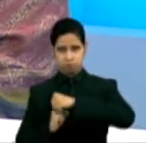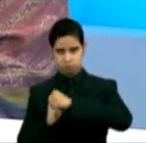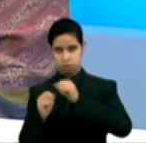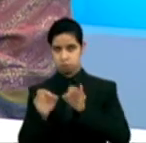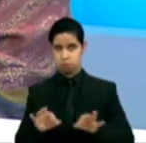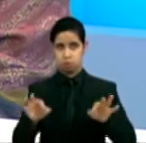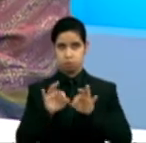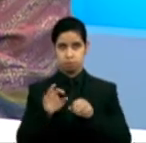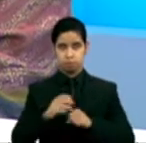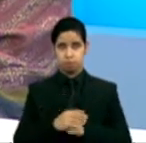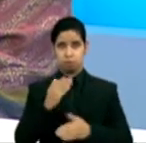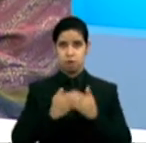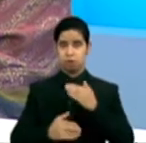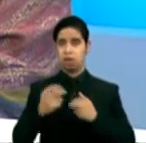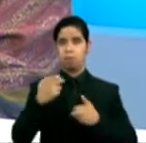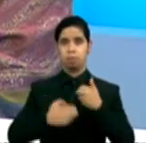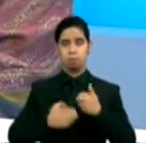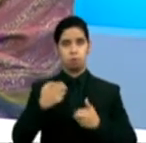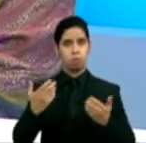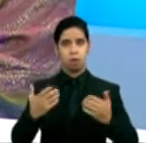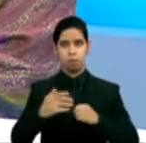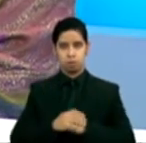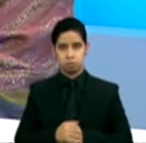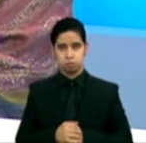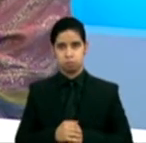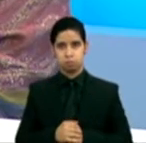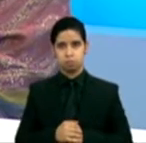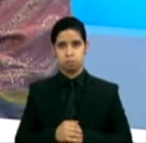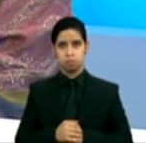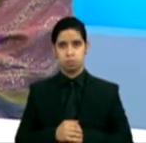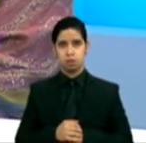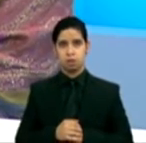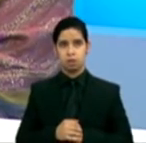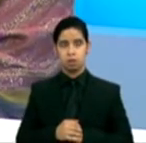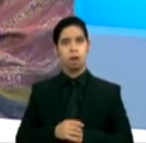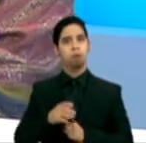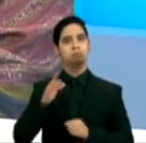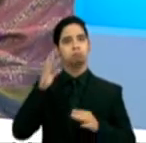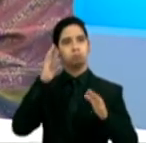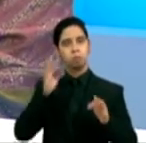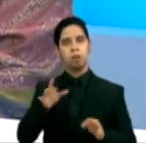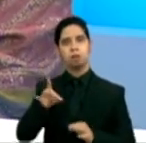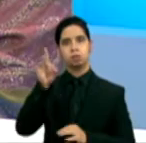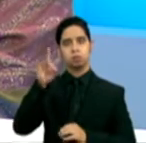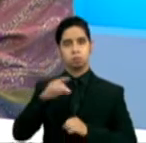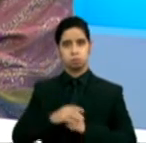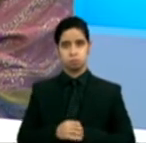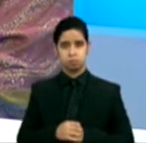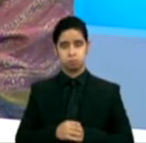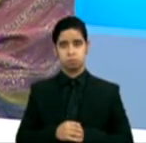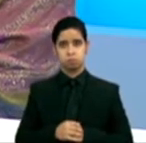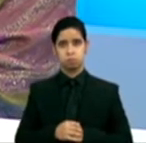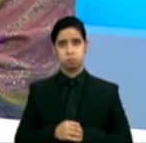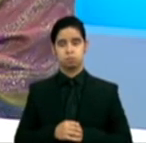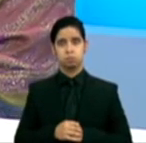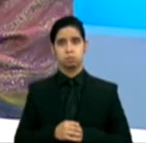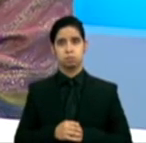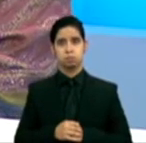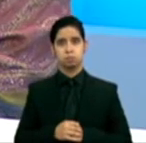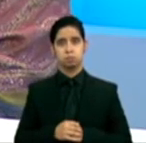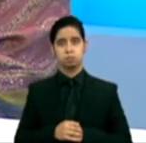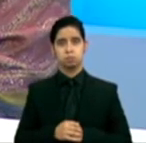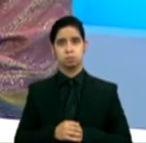grave problema es la ausencia de continuidad en la toma de decisiones fundamentales. Estamos ante una coyuntura donde tenemos que tomar